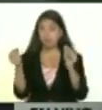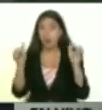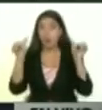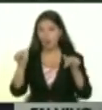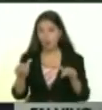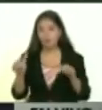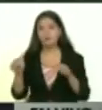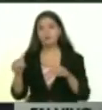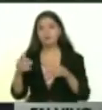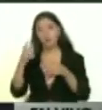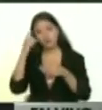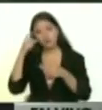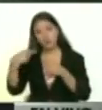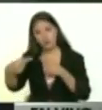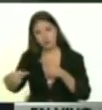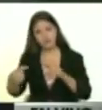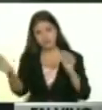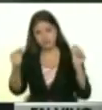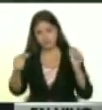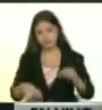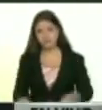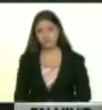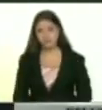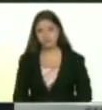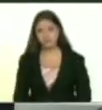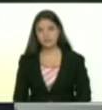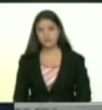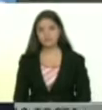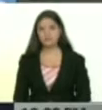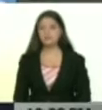hoy o durante los últimos días?